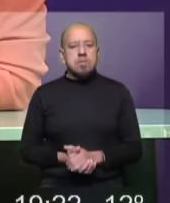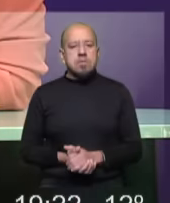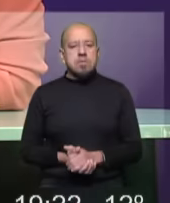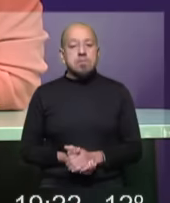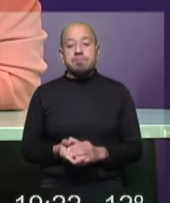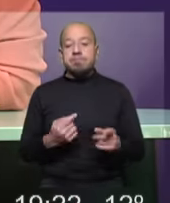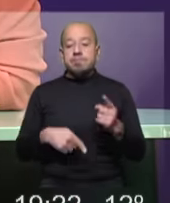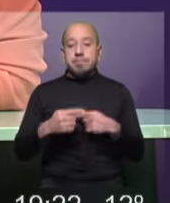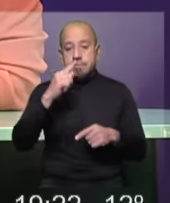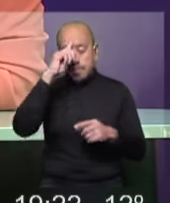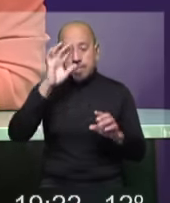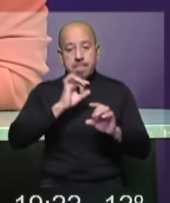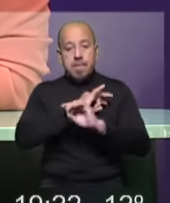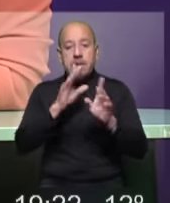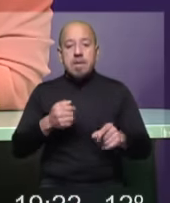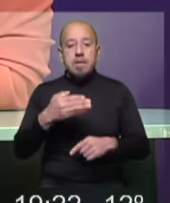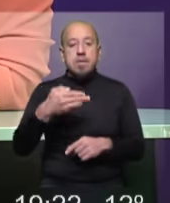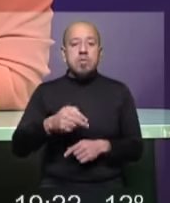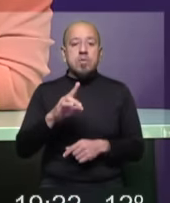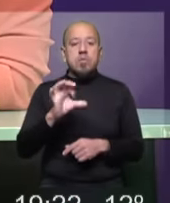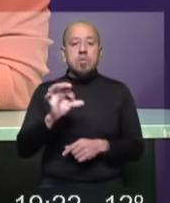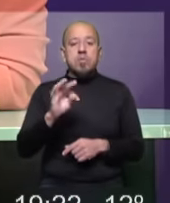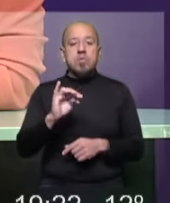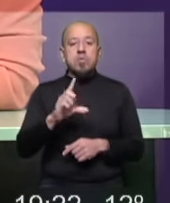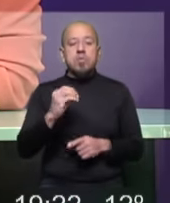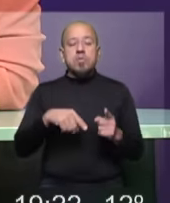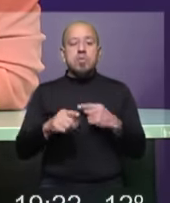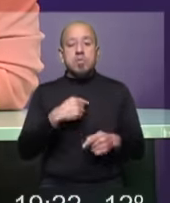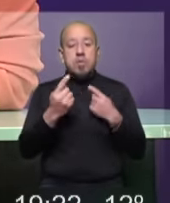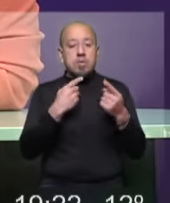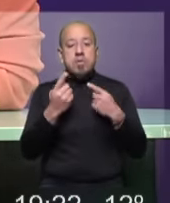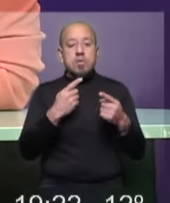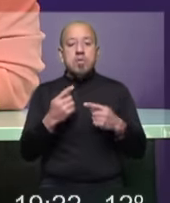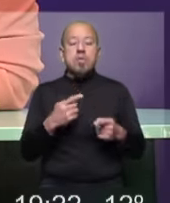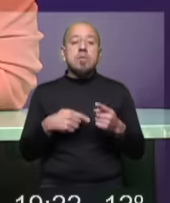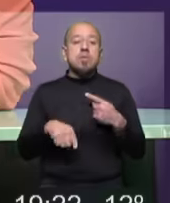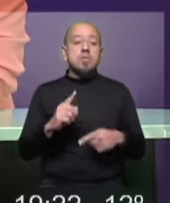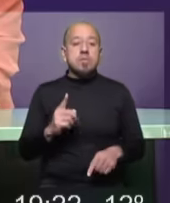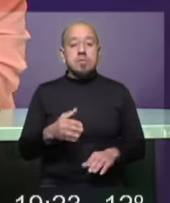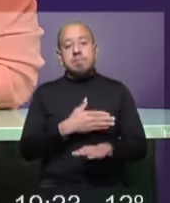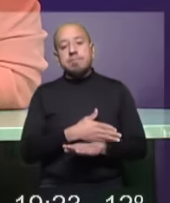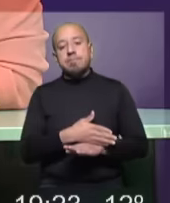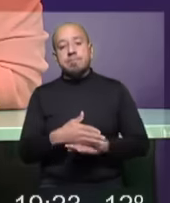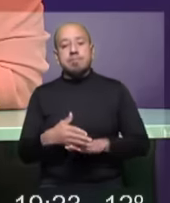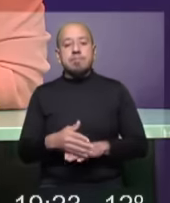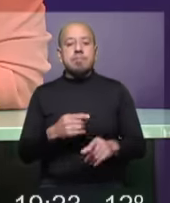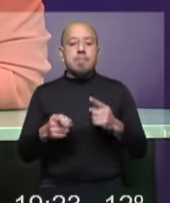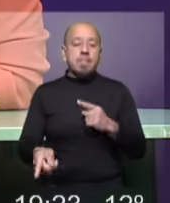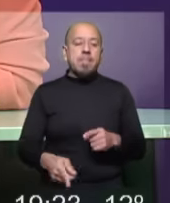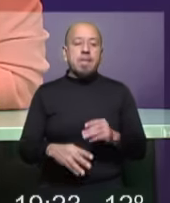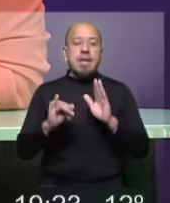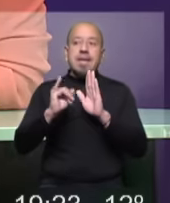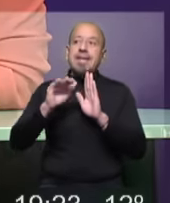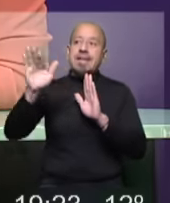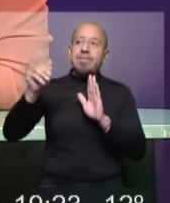Bueno, ahí claramente el canciller Bustillo está hablando de ciertas conversaciones que se dieron posteriormente a la